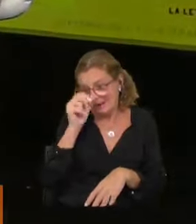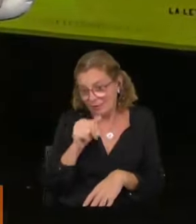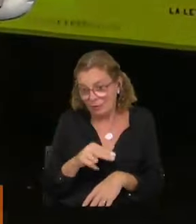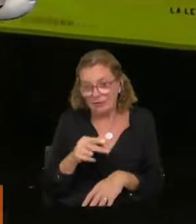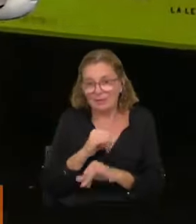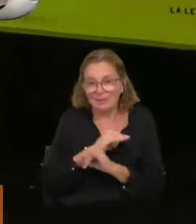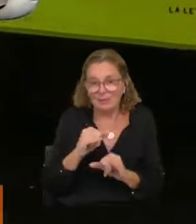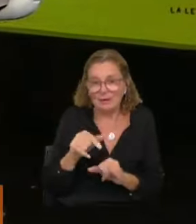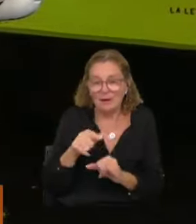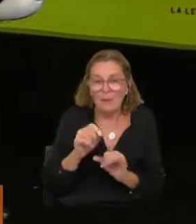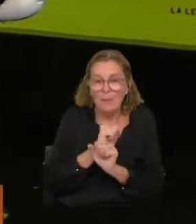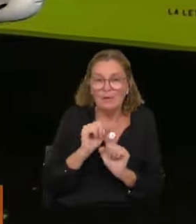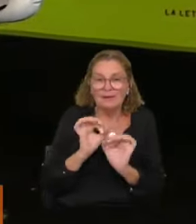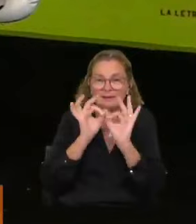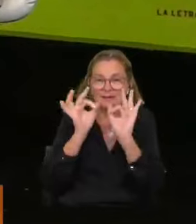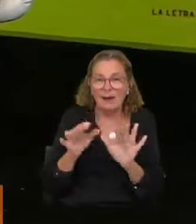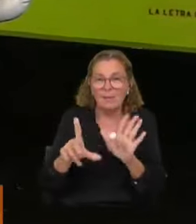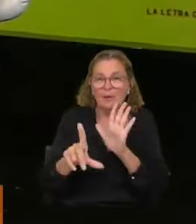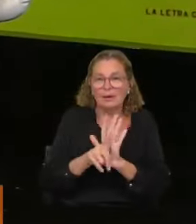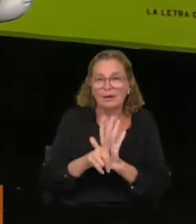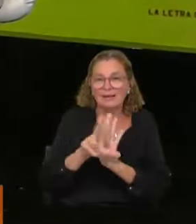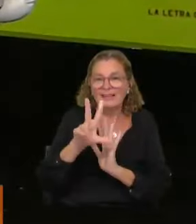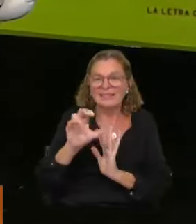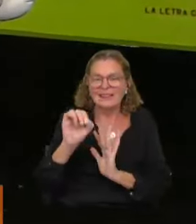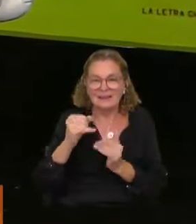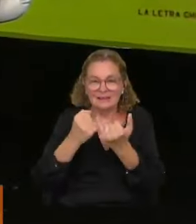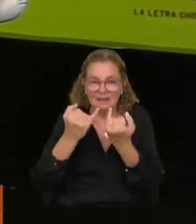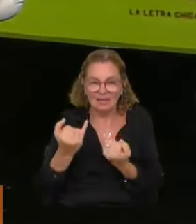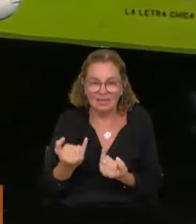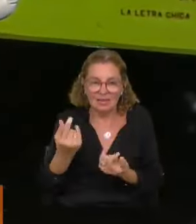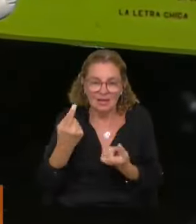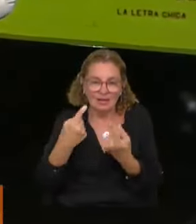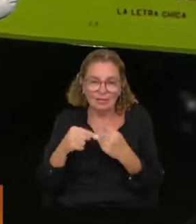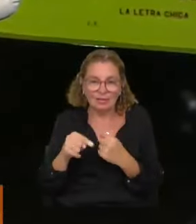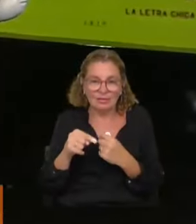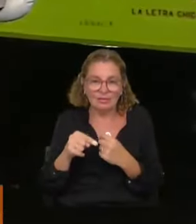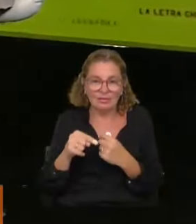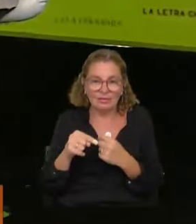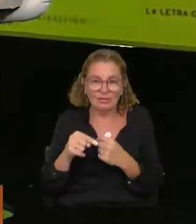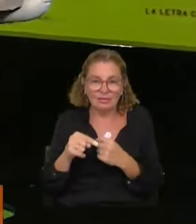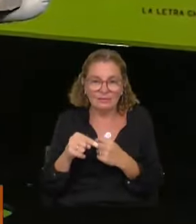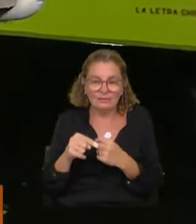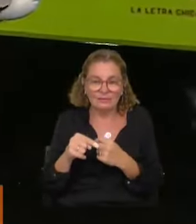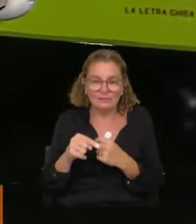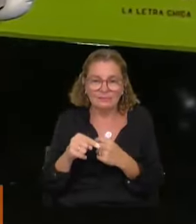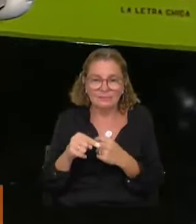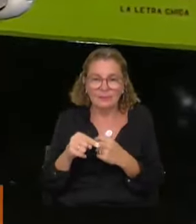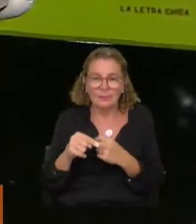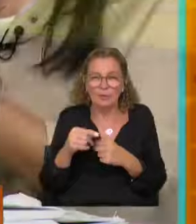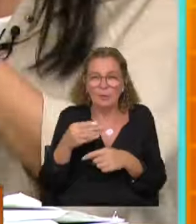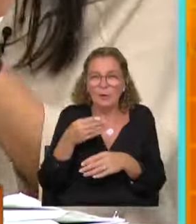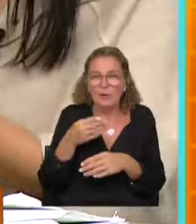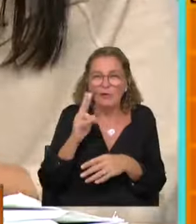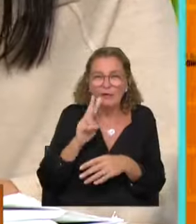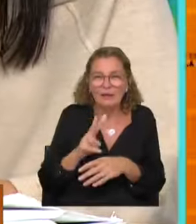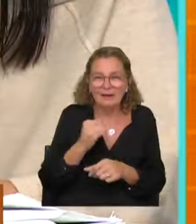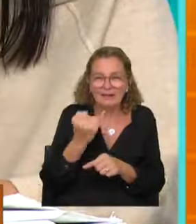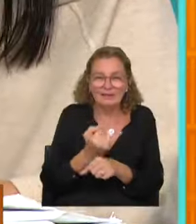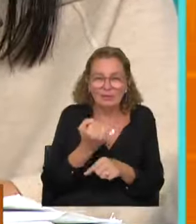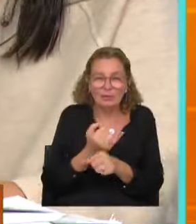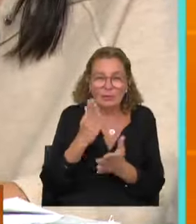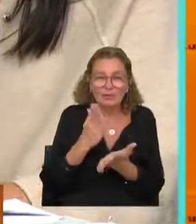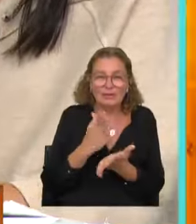pueden llegar o sea por ley son hasta 30 días entonces Y tenemos eh si tenemos que recordar también lo que es la institución Nacional